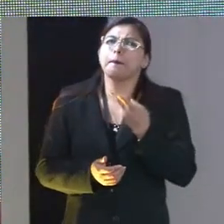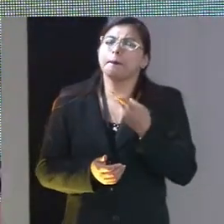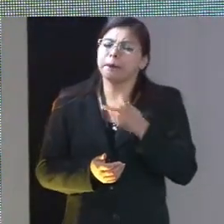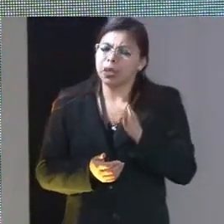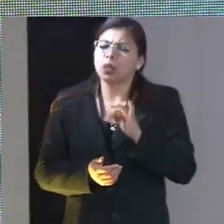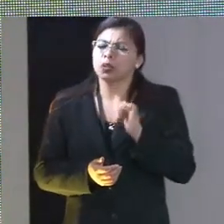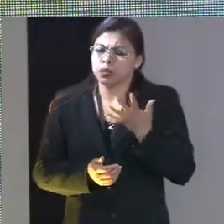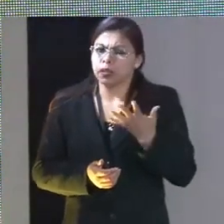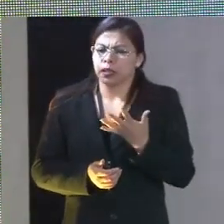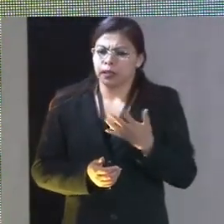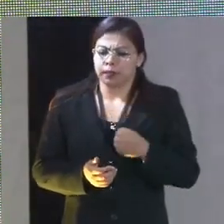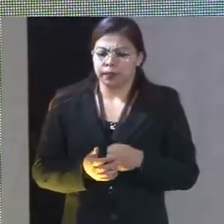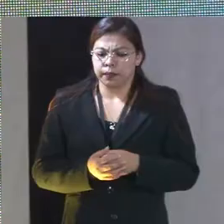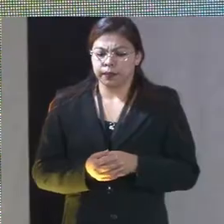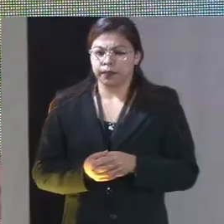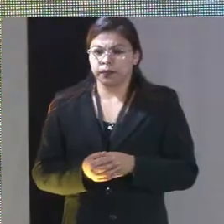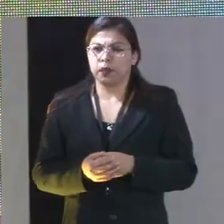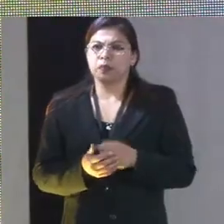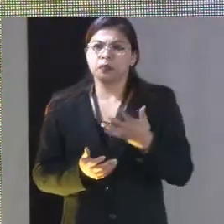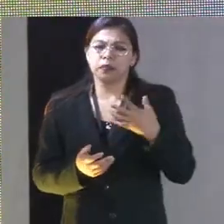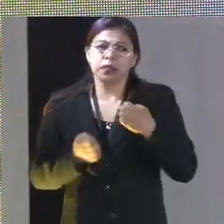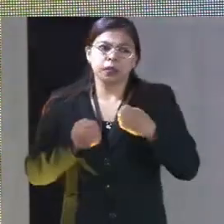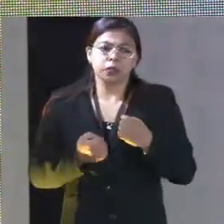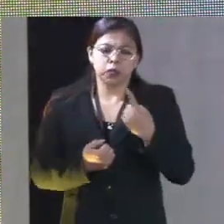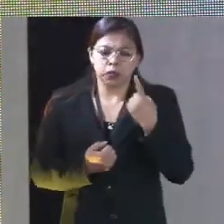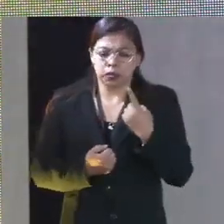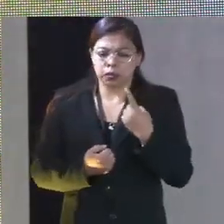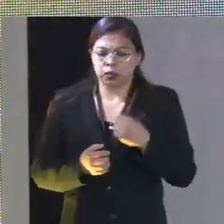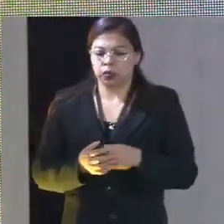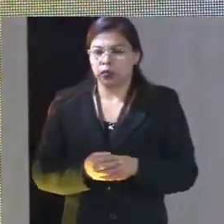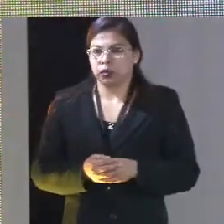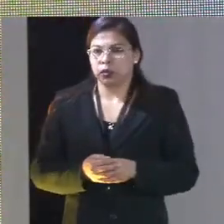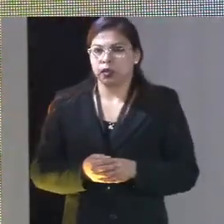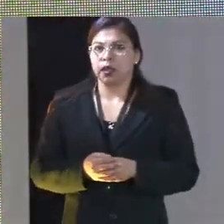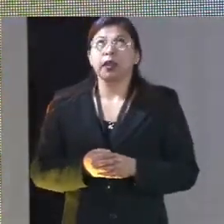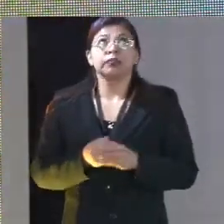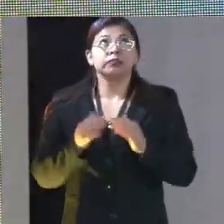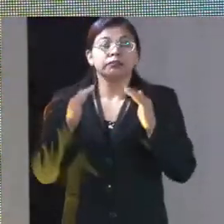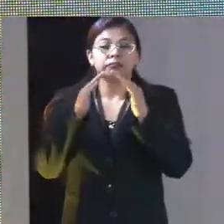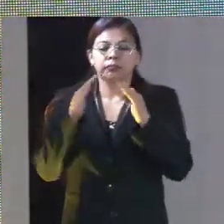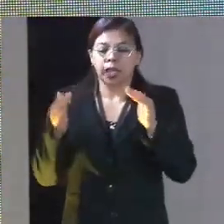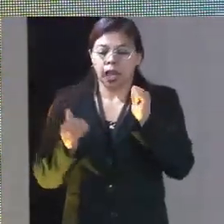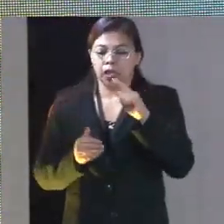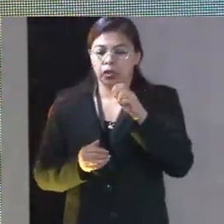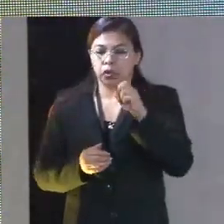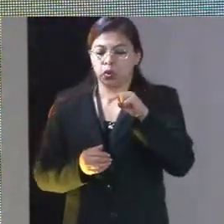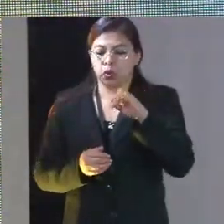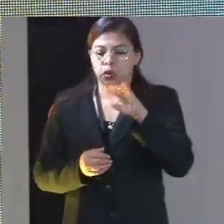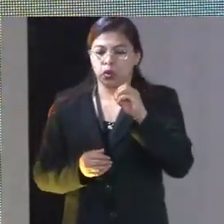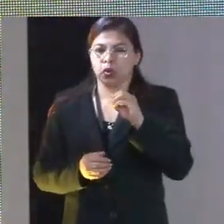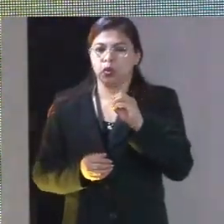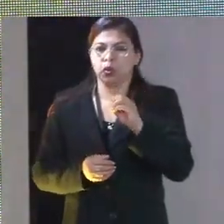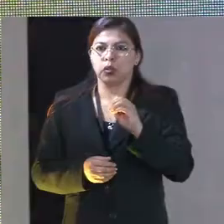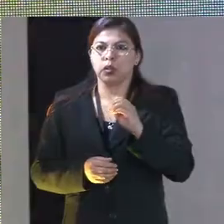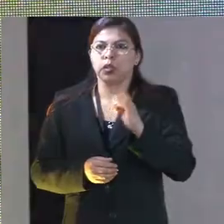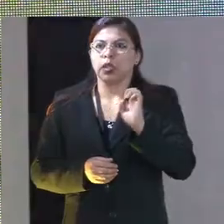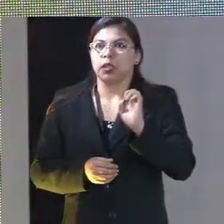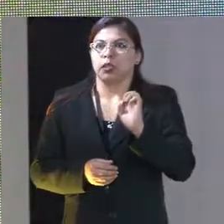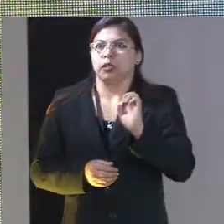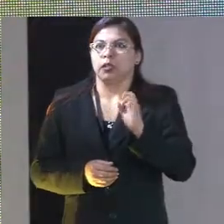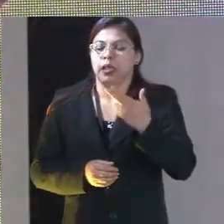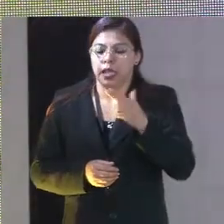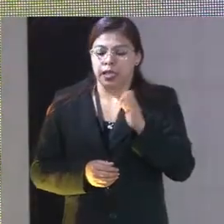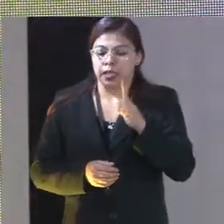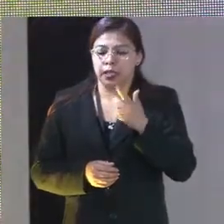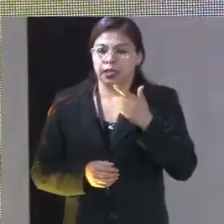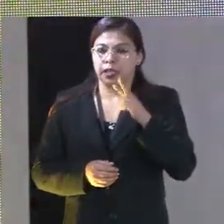algo rememorar que estamos en una carpa que se llama Antonio Helguera. Espero que ustedes hayan conocido a